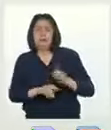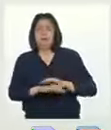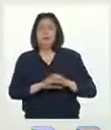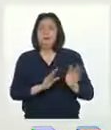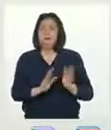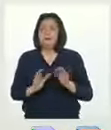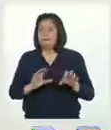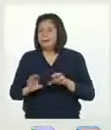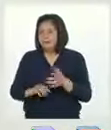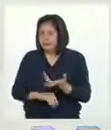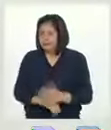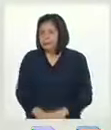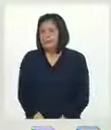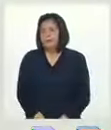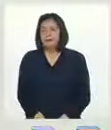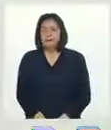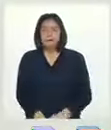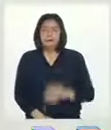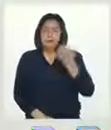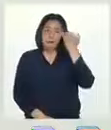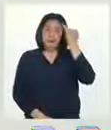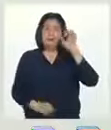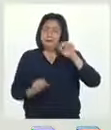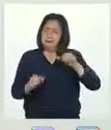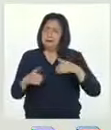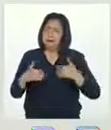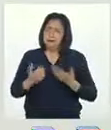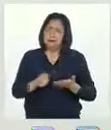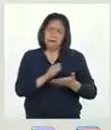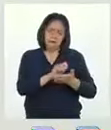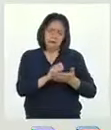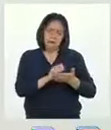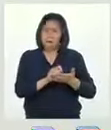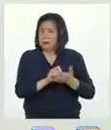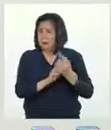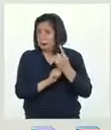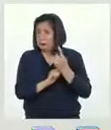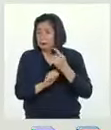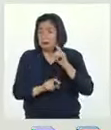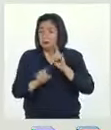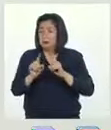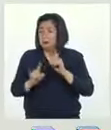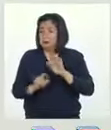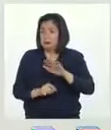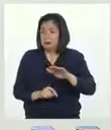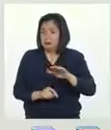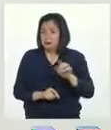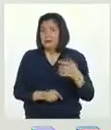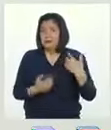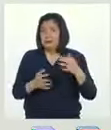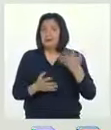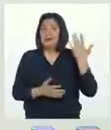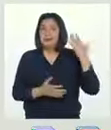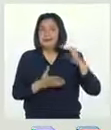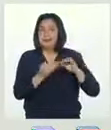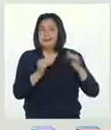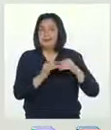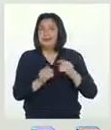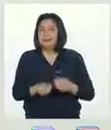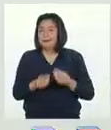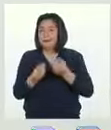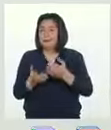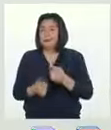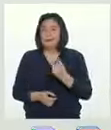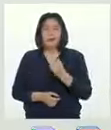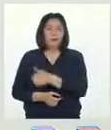planes de acción. La idea es que podamos escribir uno para alguno de los niños cuyos casos hemos compartido y